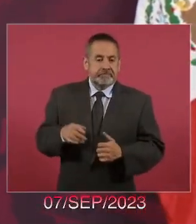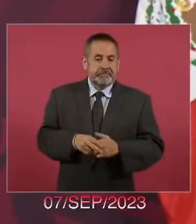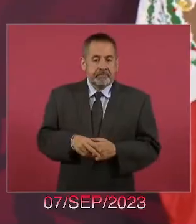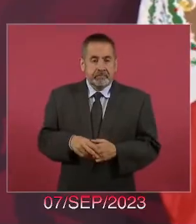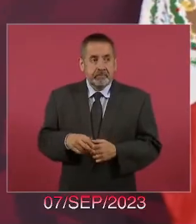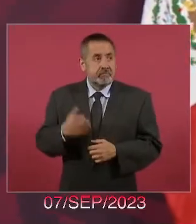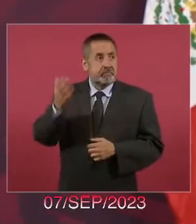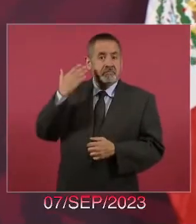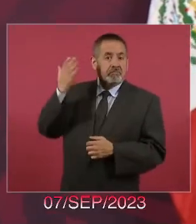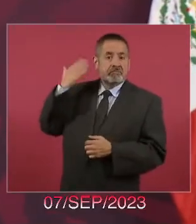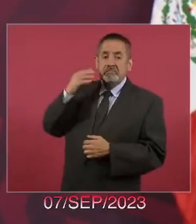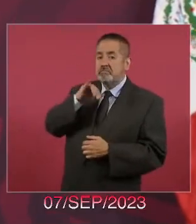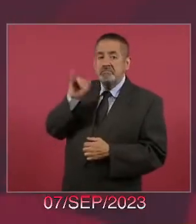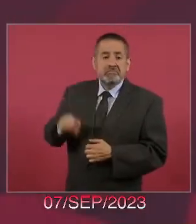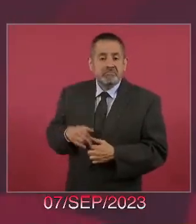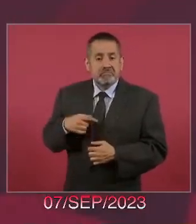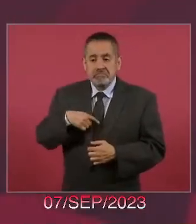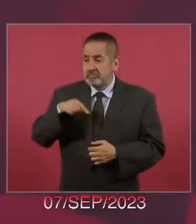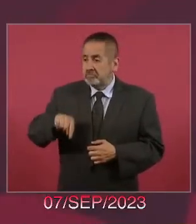inédito